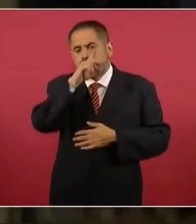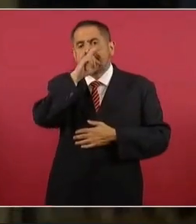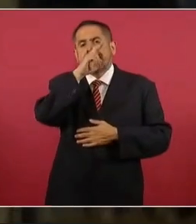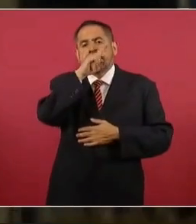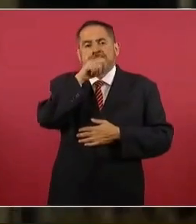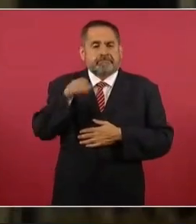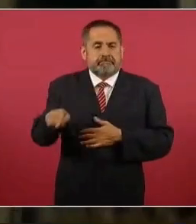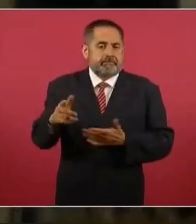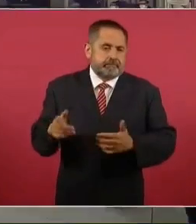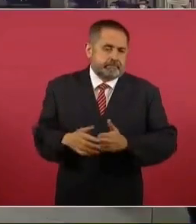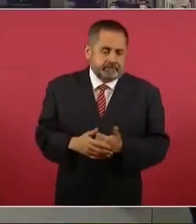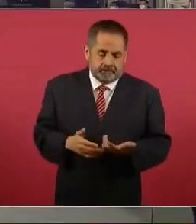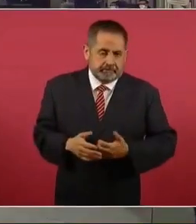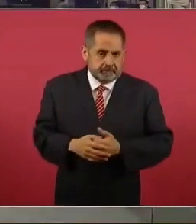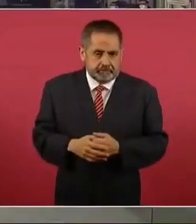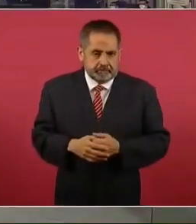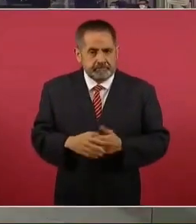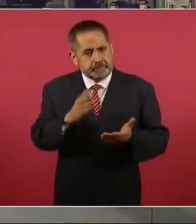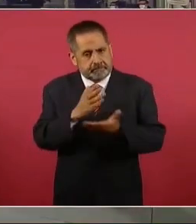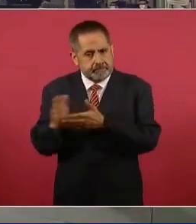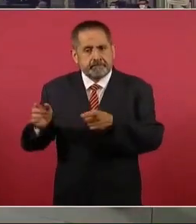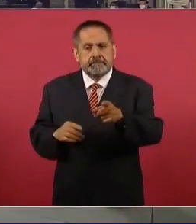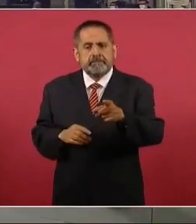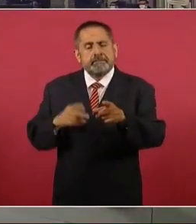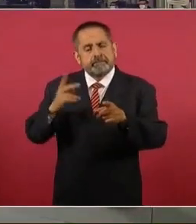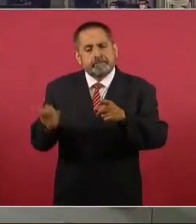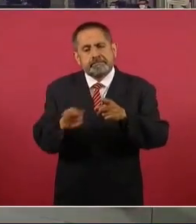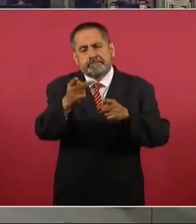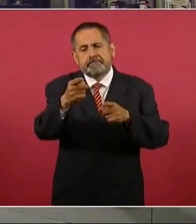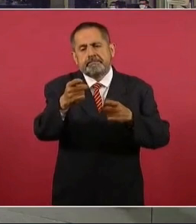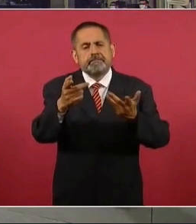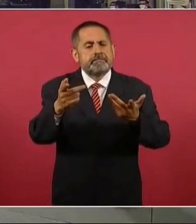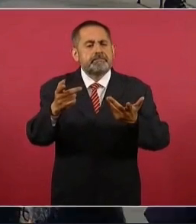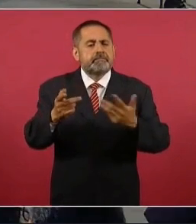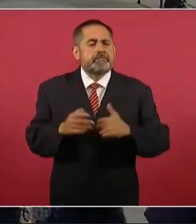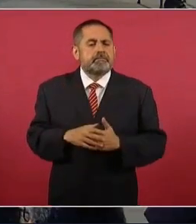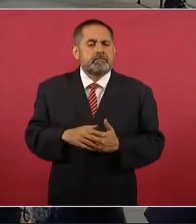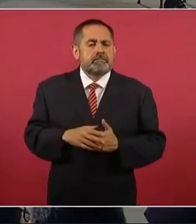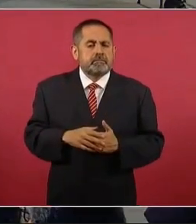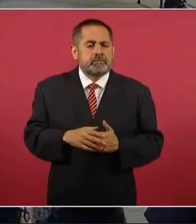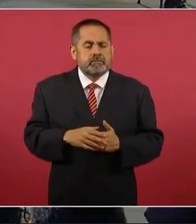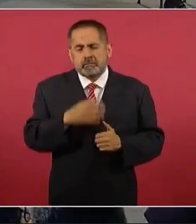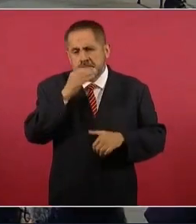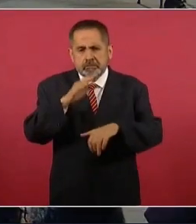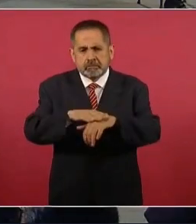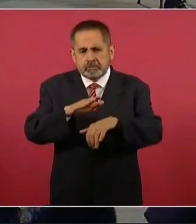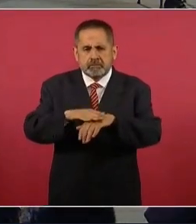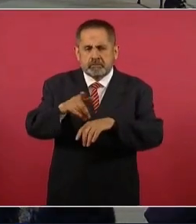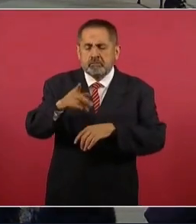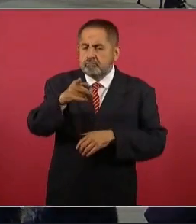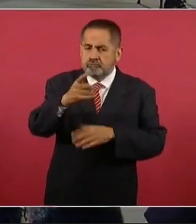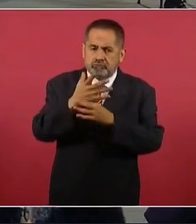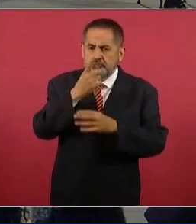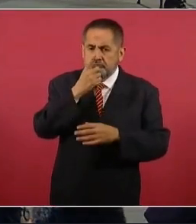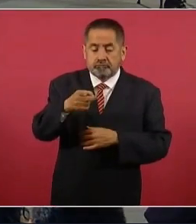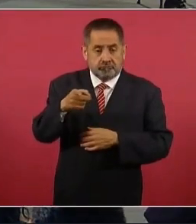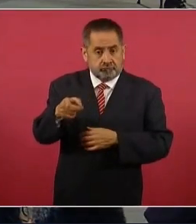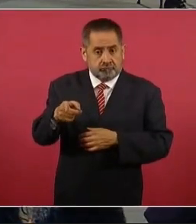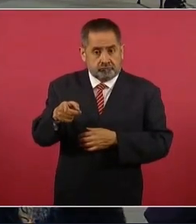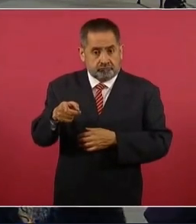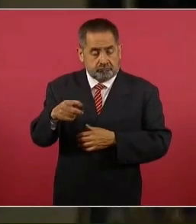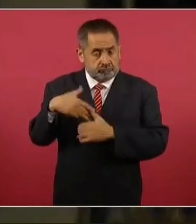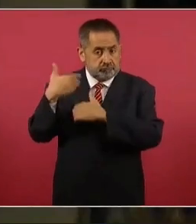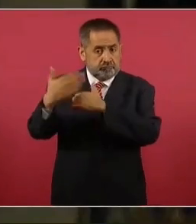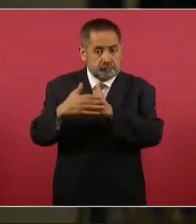presidente. Y bueno, aparte de la pregunta, una observación. Usted dijo que cuando se